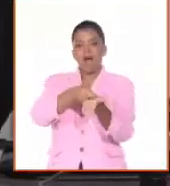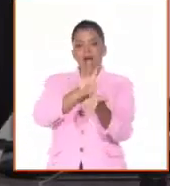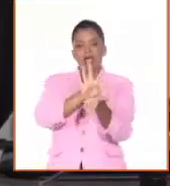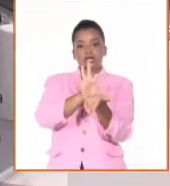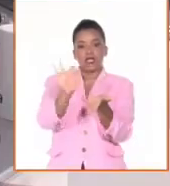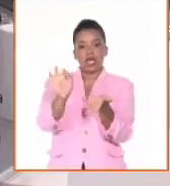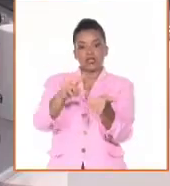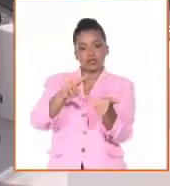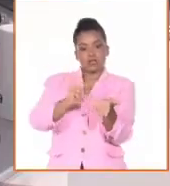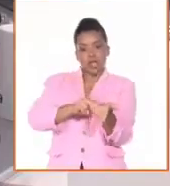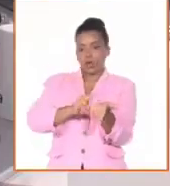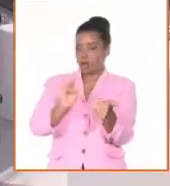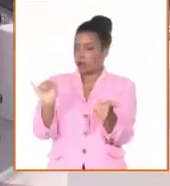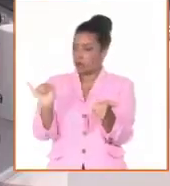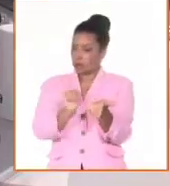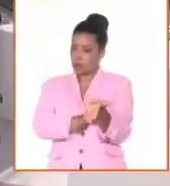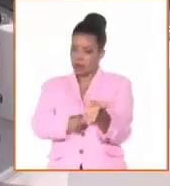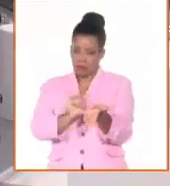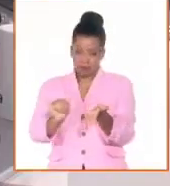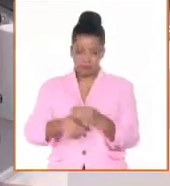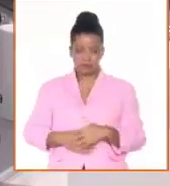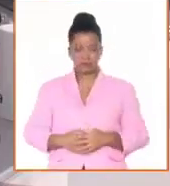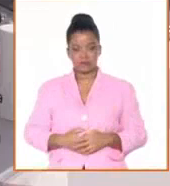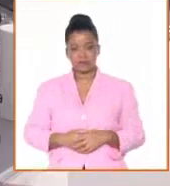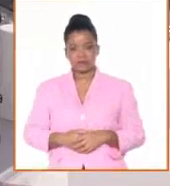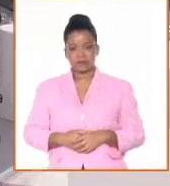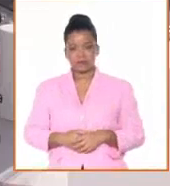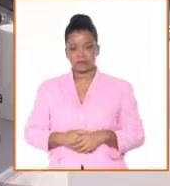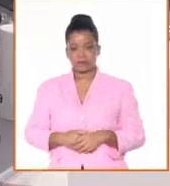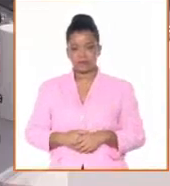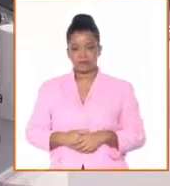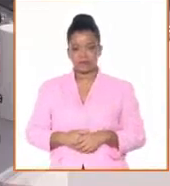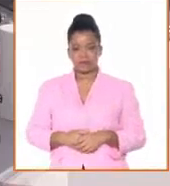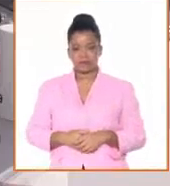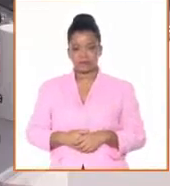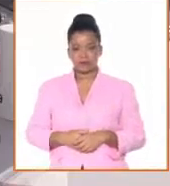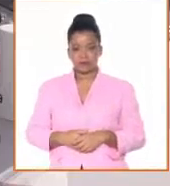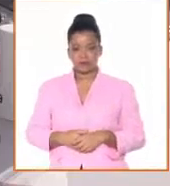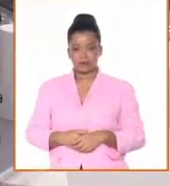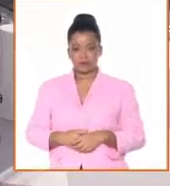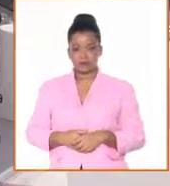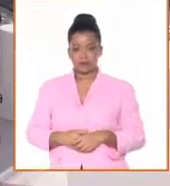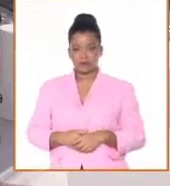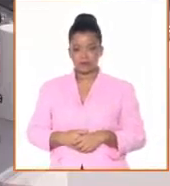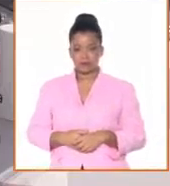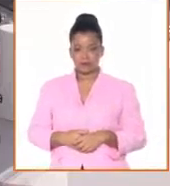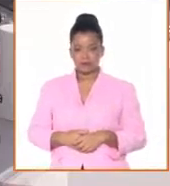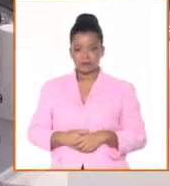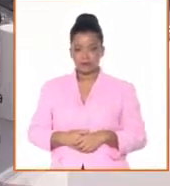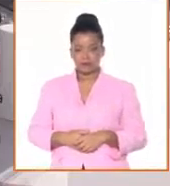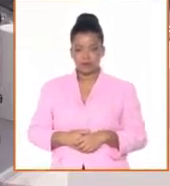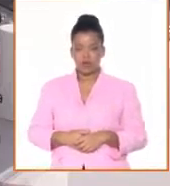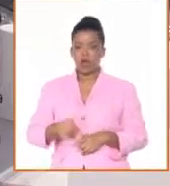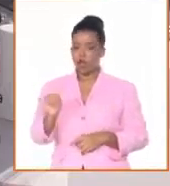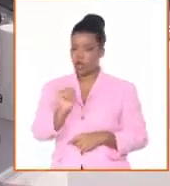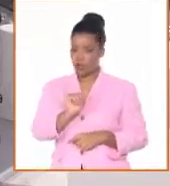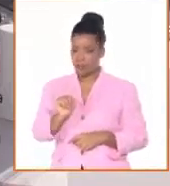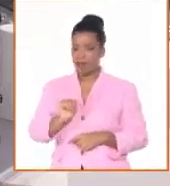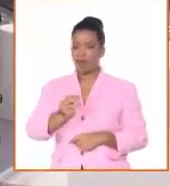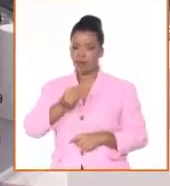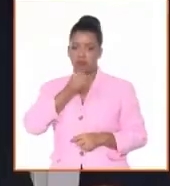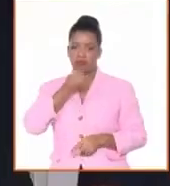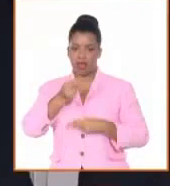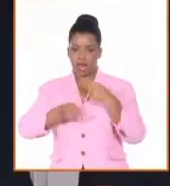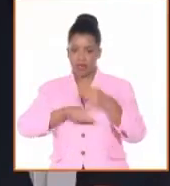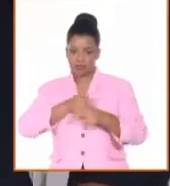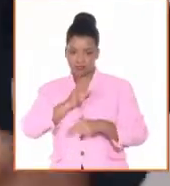directamente a la a la unidad y hacer ahí la operación sea en efectivo o sea por la vía digital en ambas vías va a estar asegurado esa